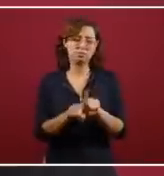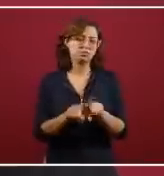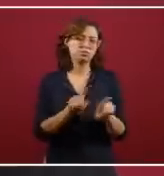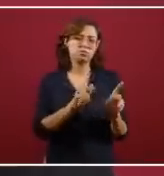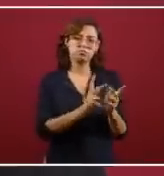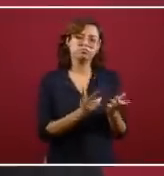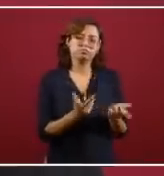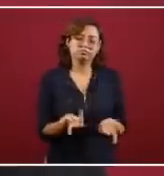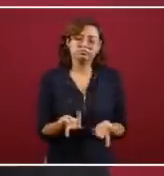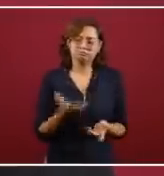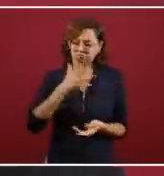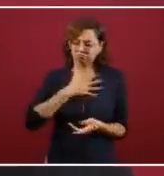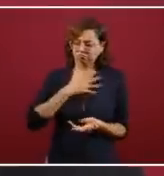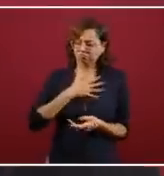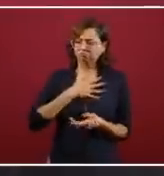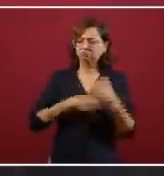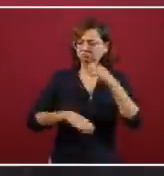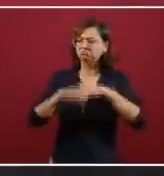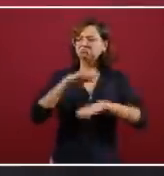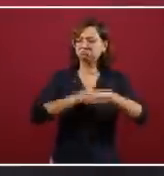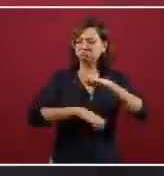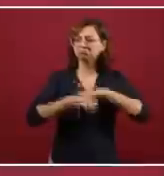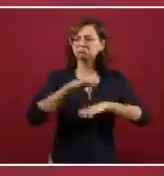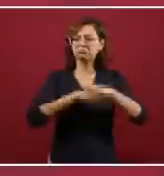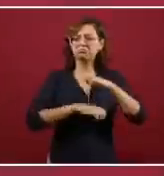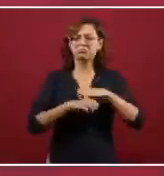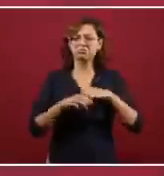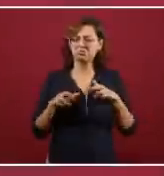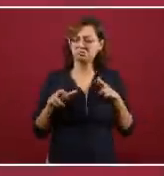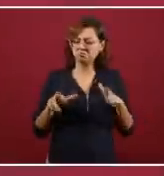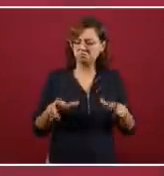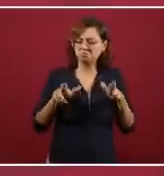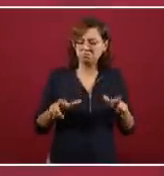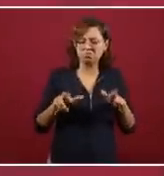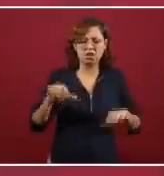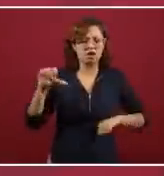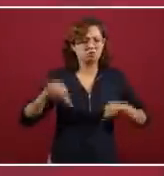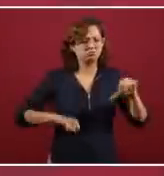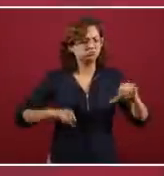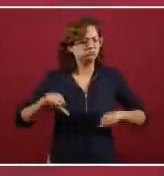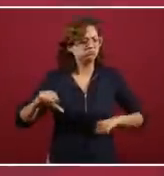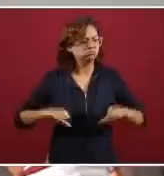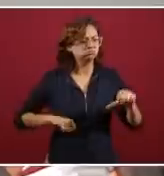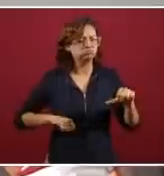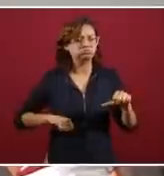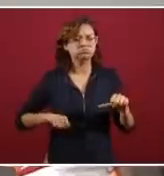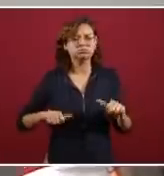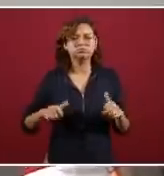Es decir, soy empresario, esta es mi actividad,